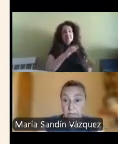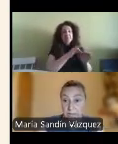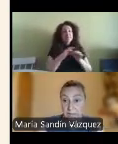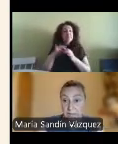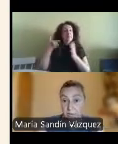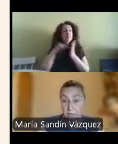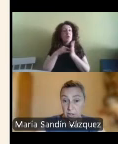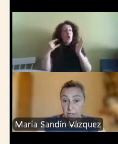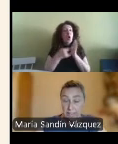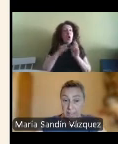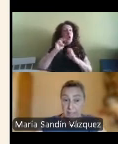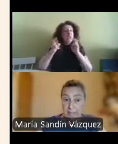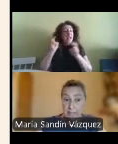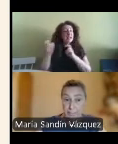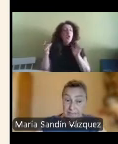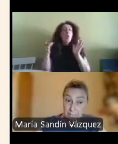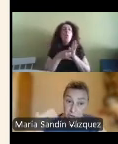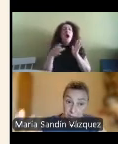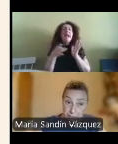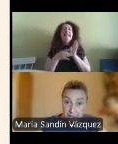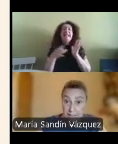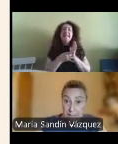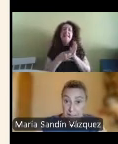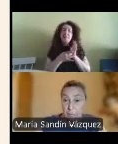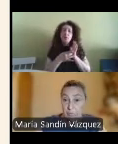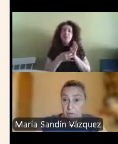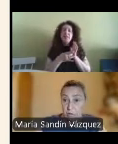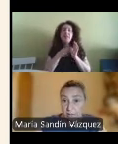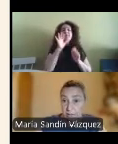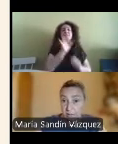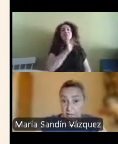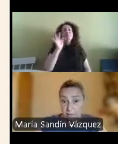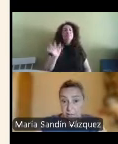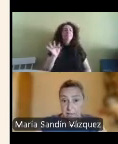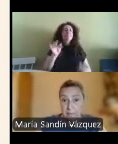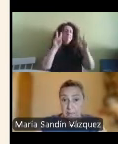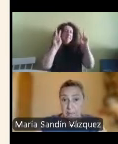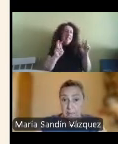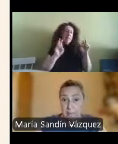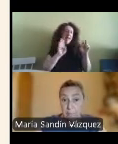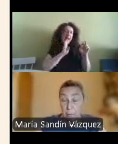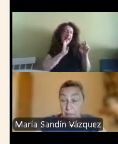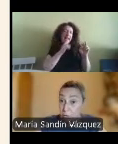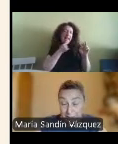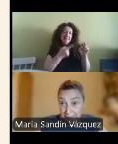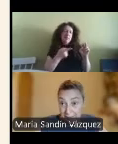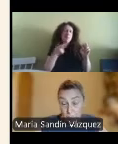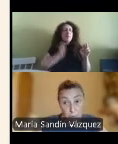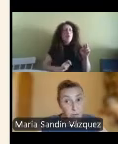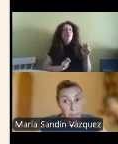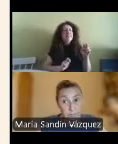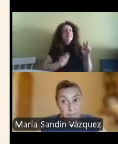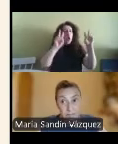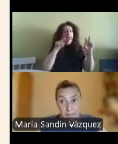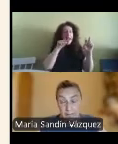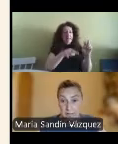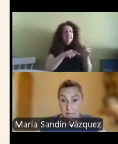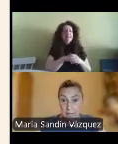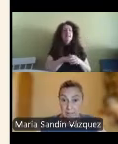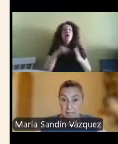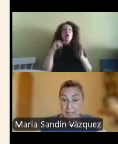proyectos cualitativos, pasamos a la parte de profesionales. Por ahora es un proyecto que empezó más